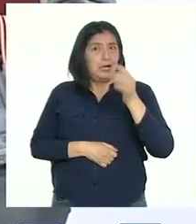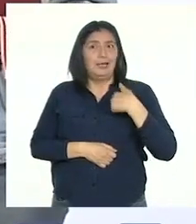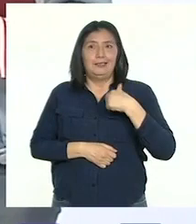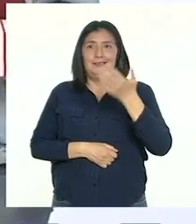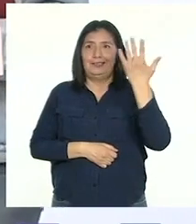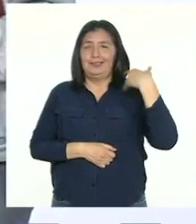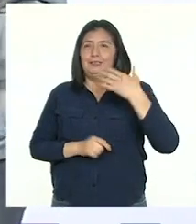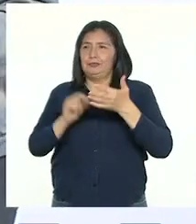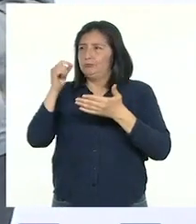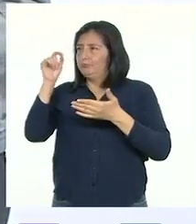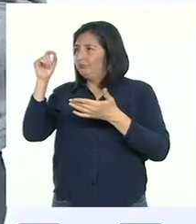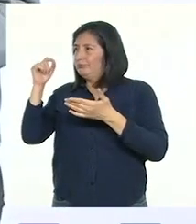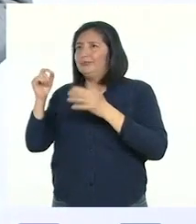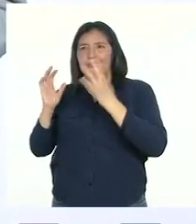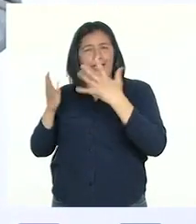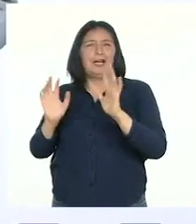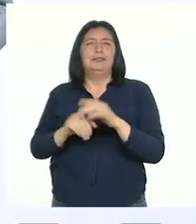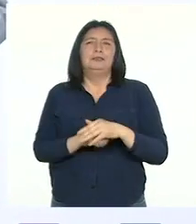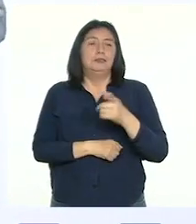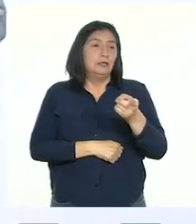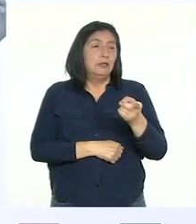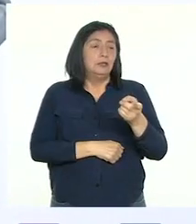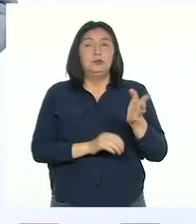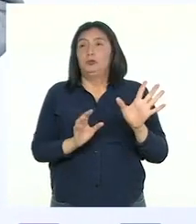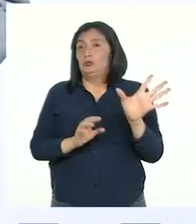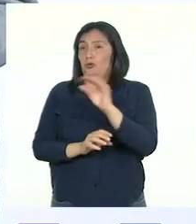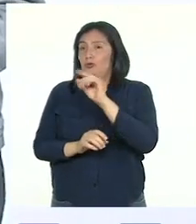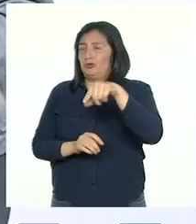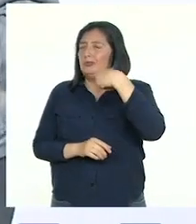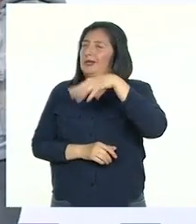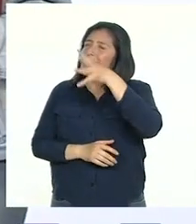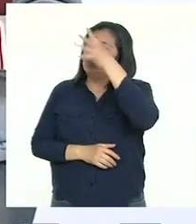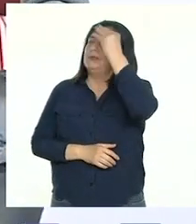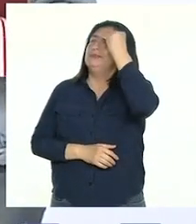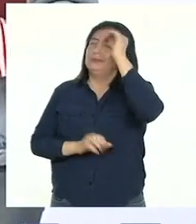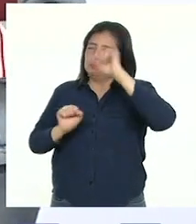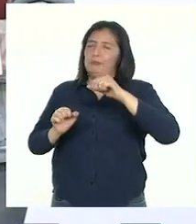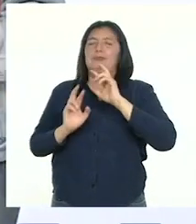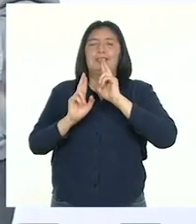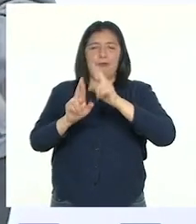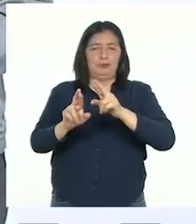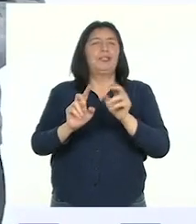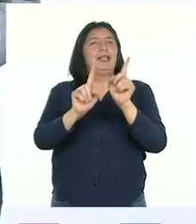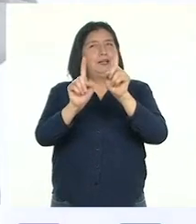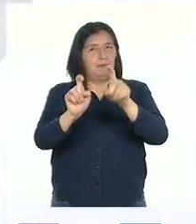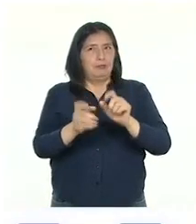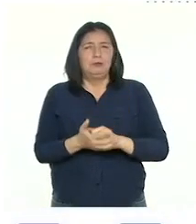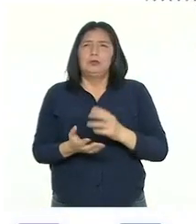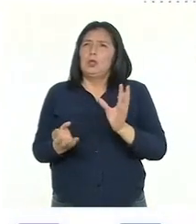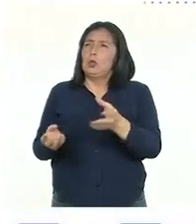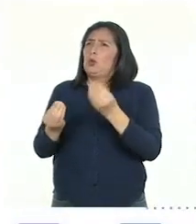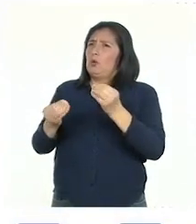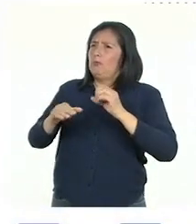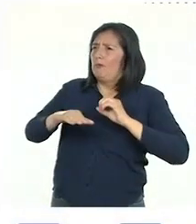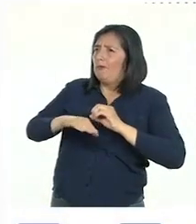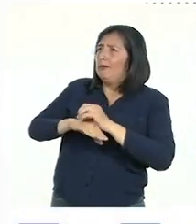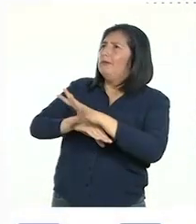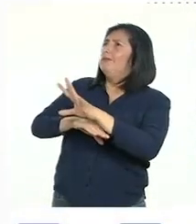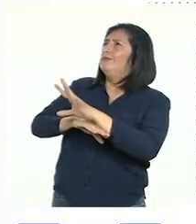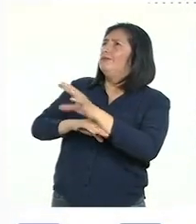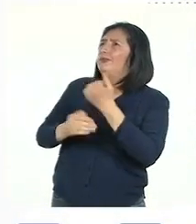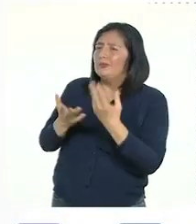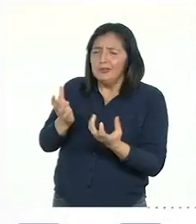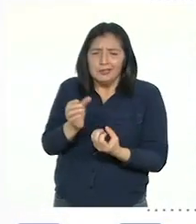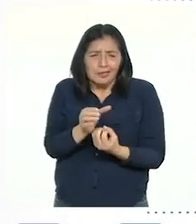habíamos planificado al inicio. Y con todos estos conocimientos ya podemos responder a la pregunta, ¿cómo influye la estación